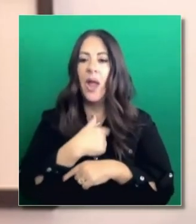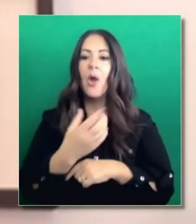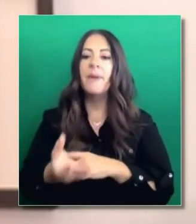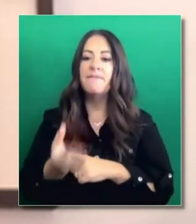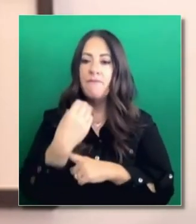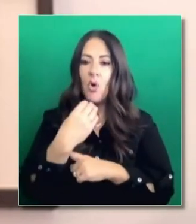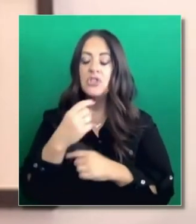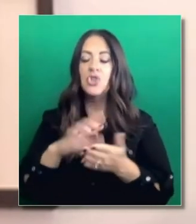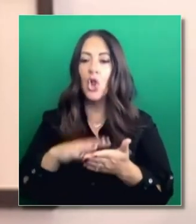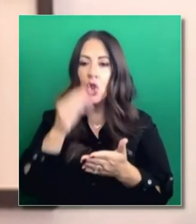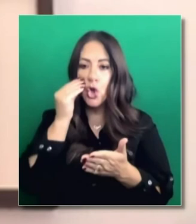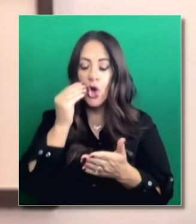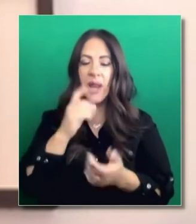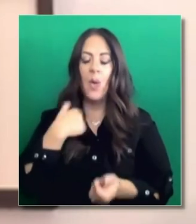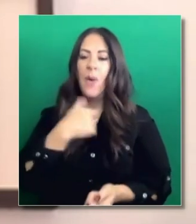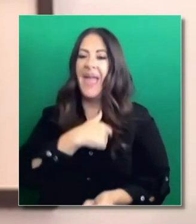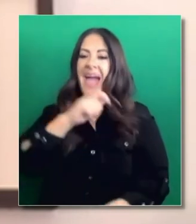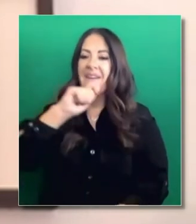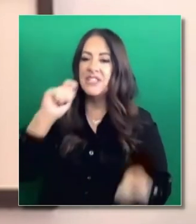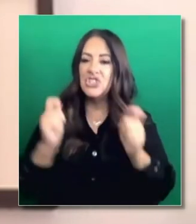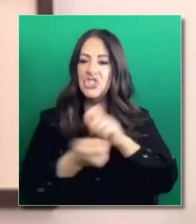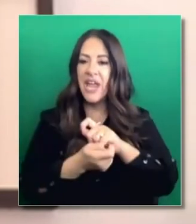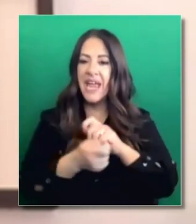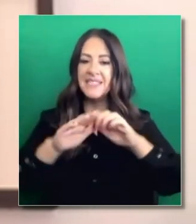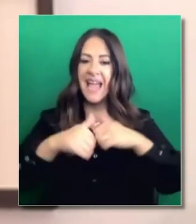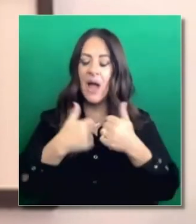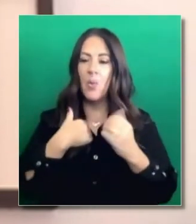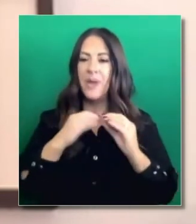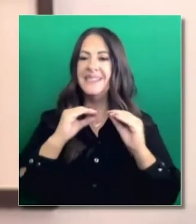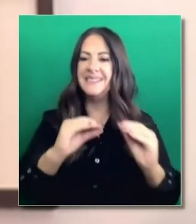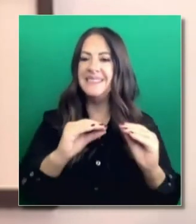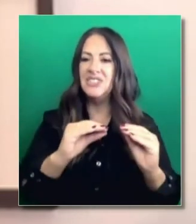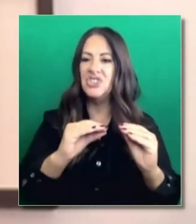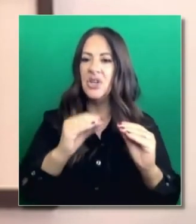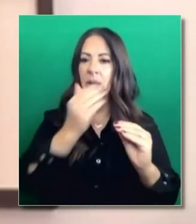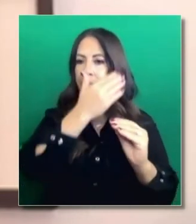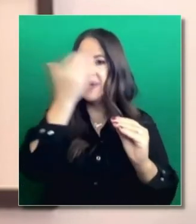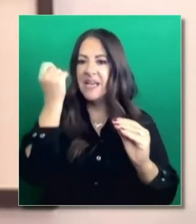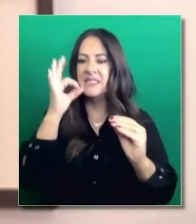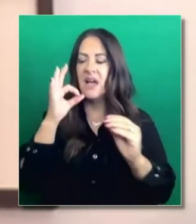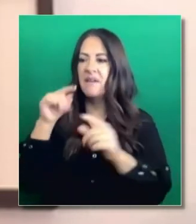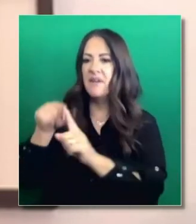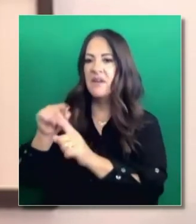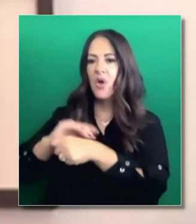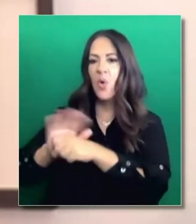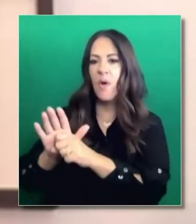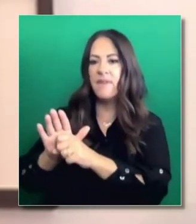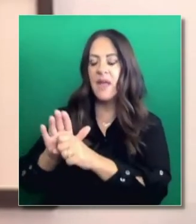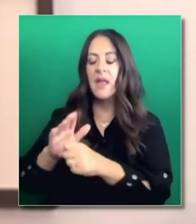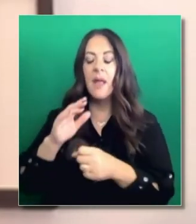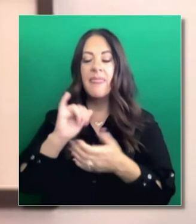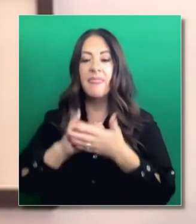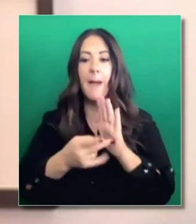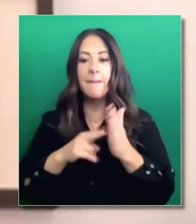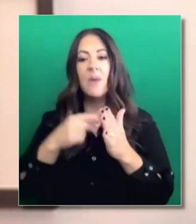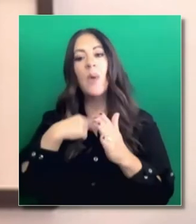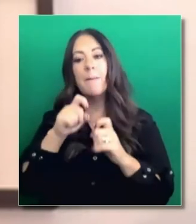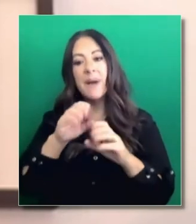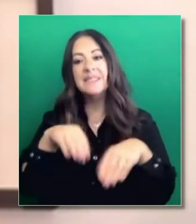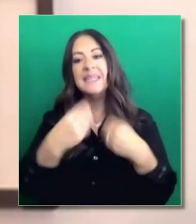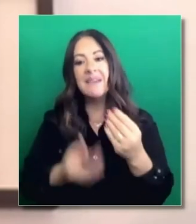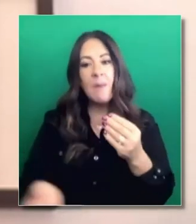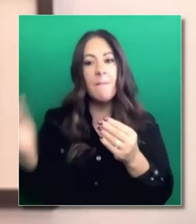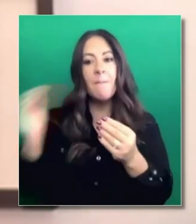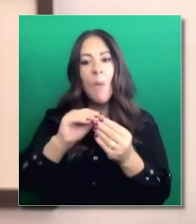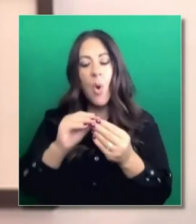Nos vemos forzados a aprender y cómo abordamos el aprendizaje con nuestros estudiantes. Mucho de esto significa dar apoyo